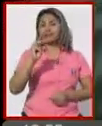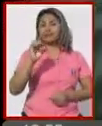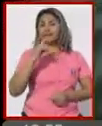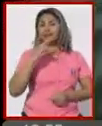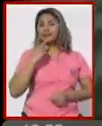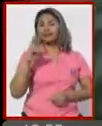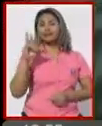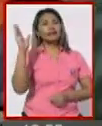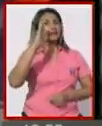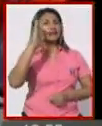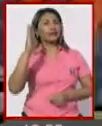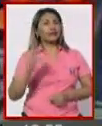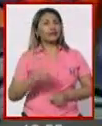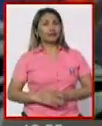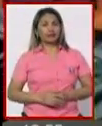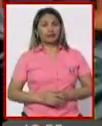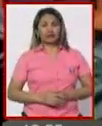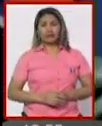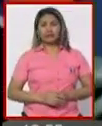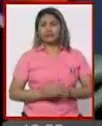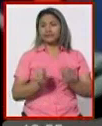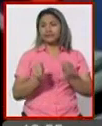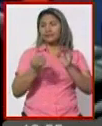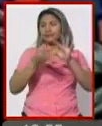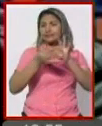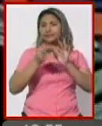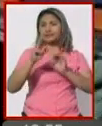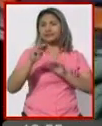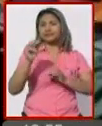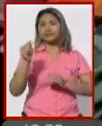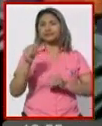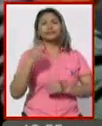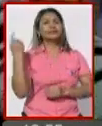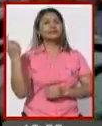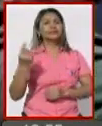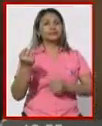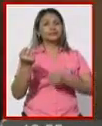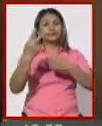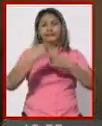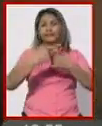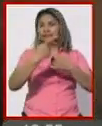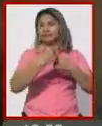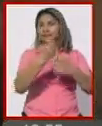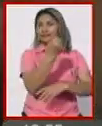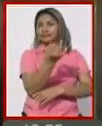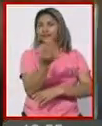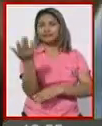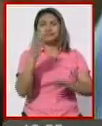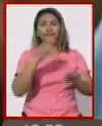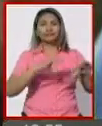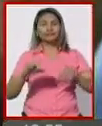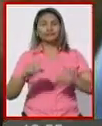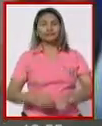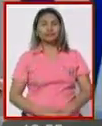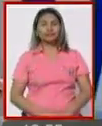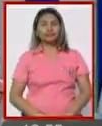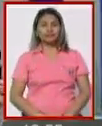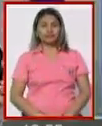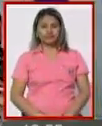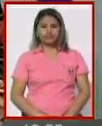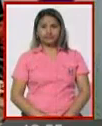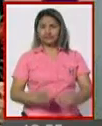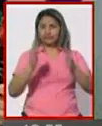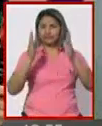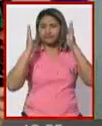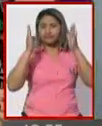Gutiérrez nunca estuvo como militante de dicho partido, ya que solamente participaba de algunas actividades. Y